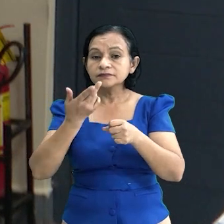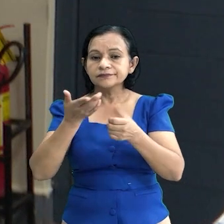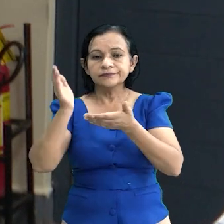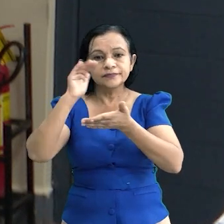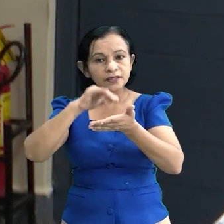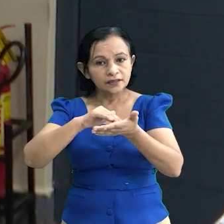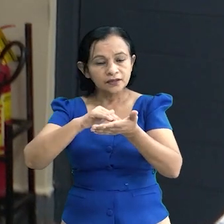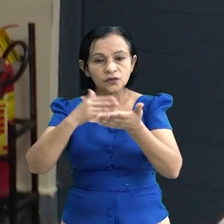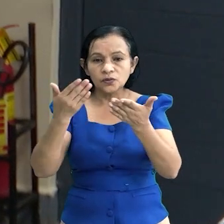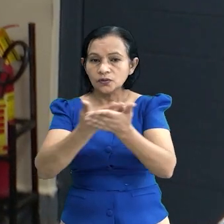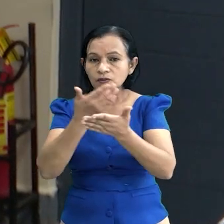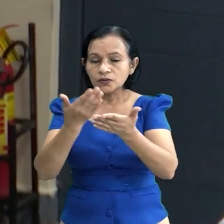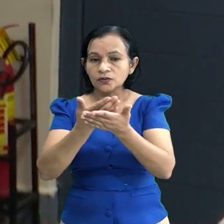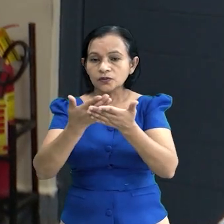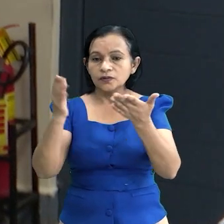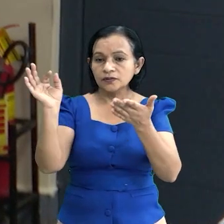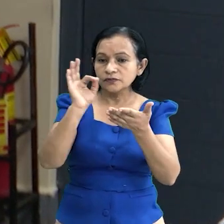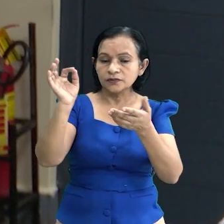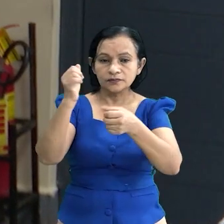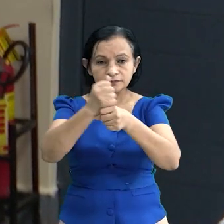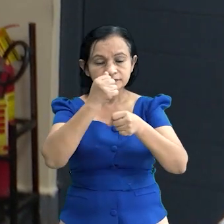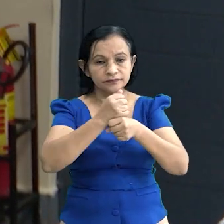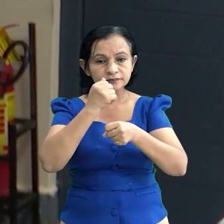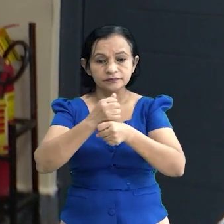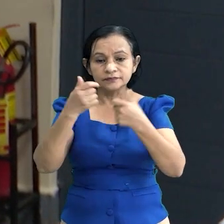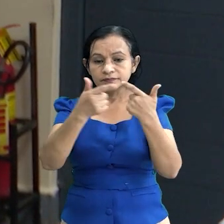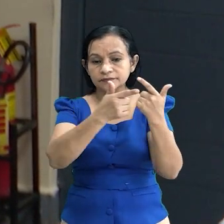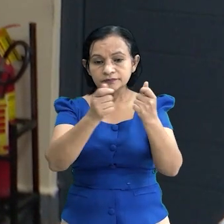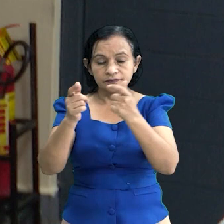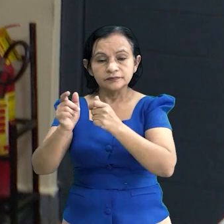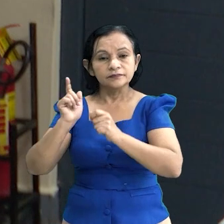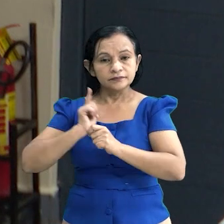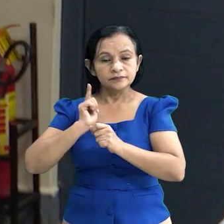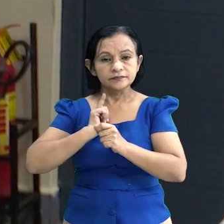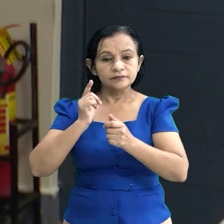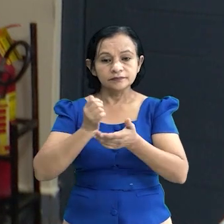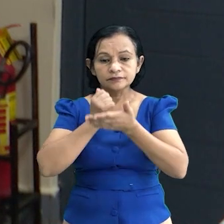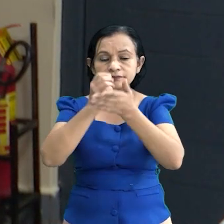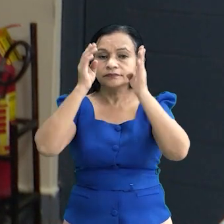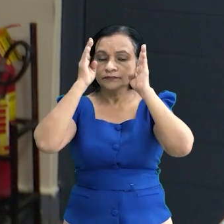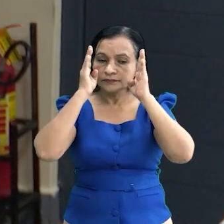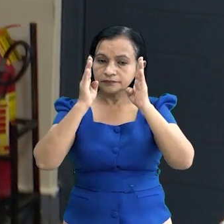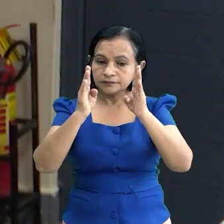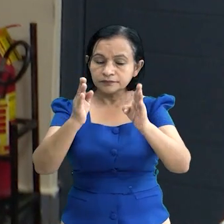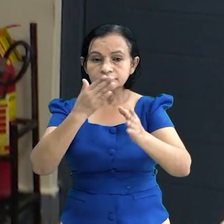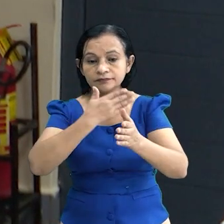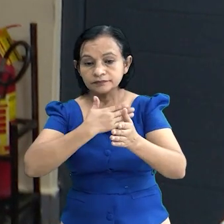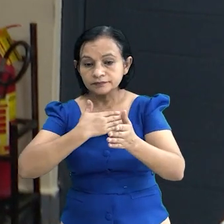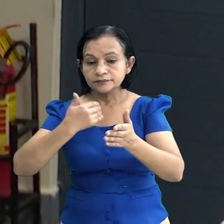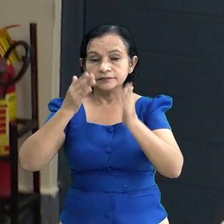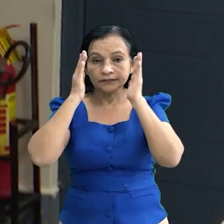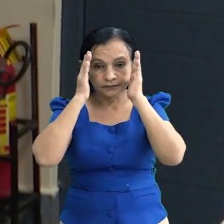reformular nuevas competencias, ¿verdad?, que adquieran los brigadistas para poder brindarle una atención